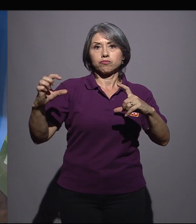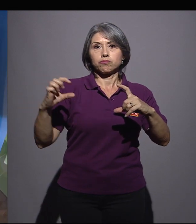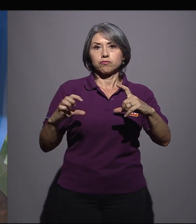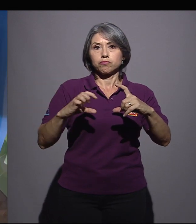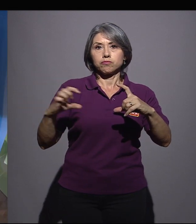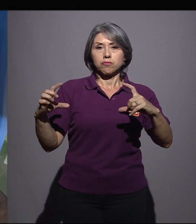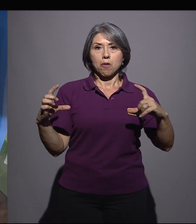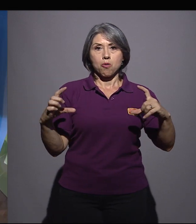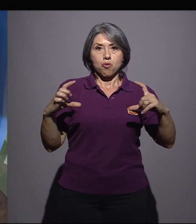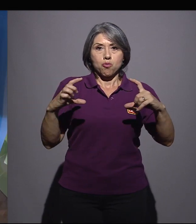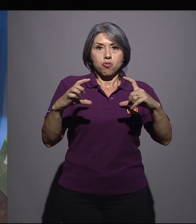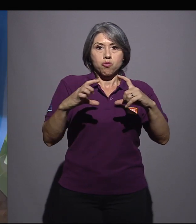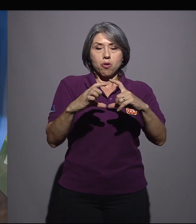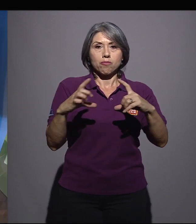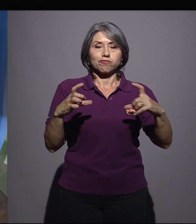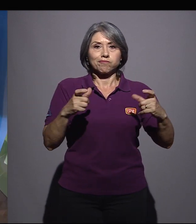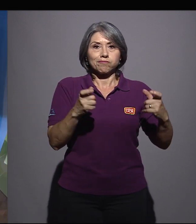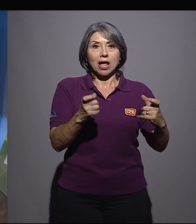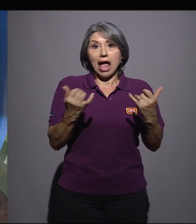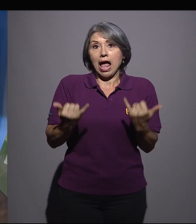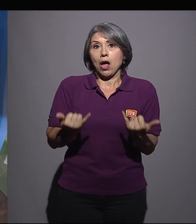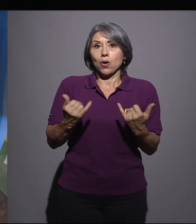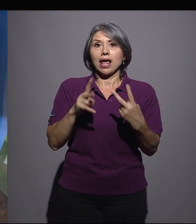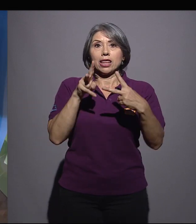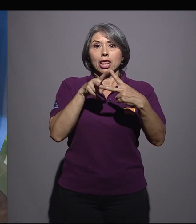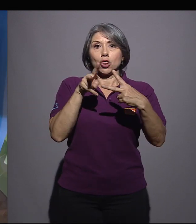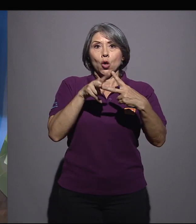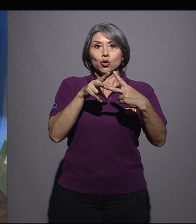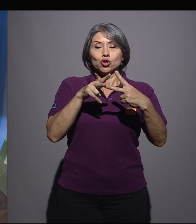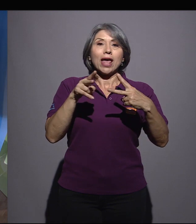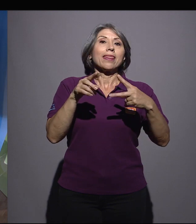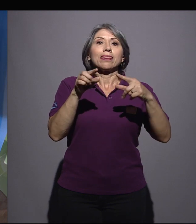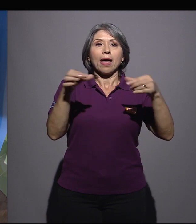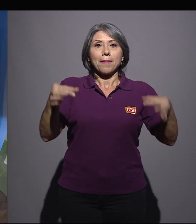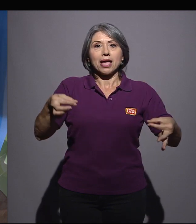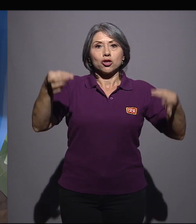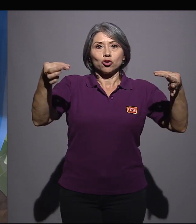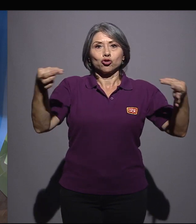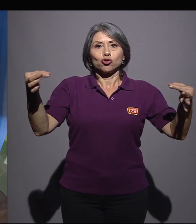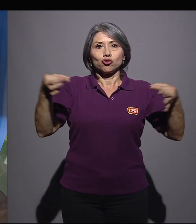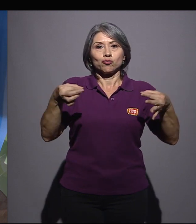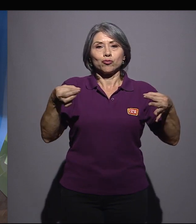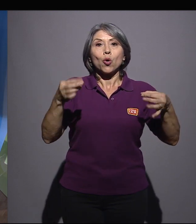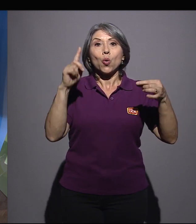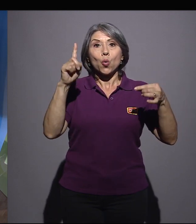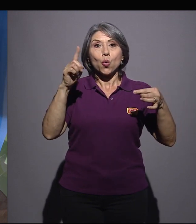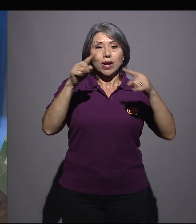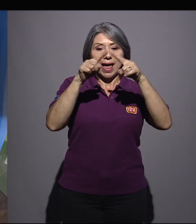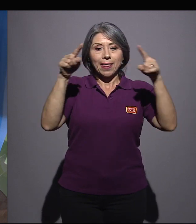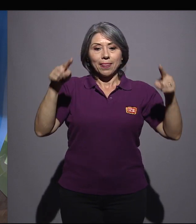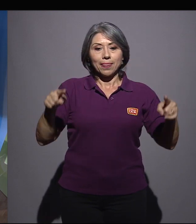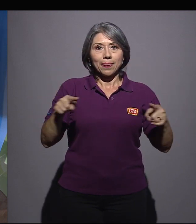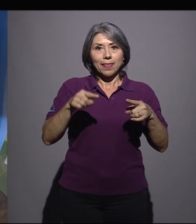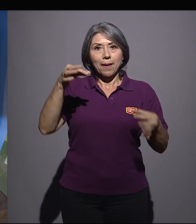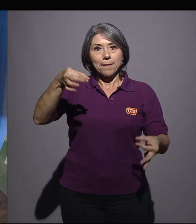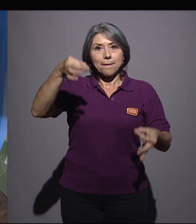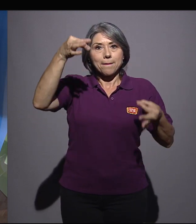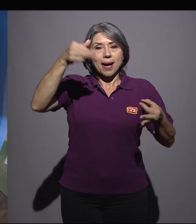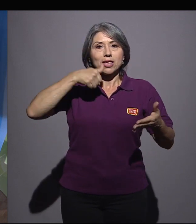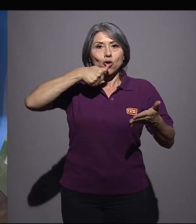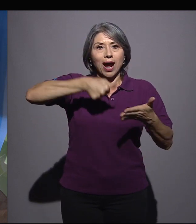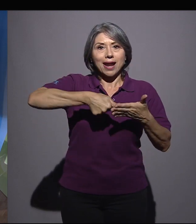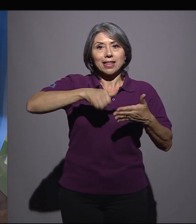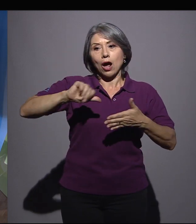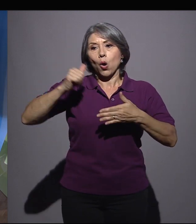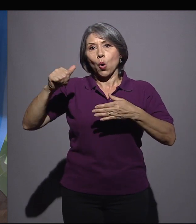esta elección. Hay de dos tamaños, una tamaño carta y una media carta, que son los dos tamaños que se van a ubicar en los centros de